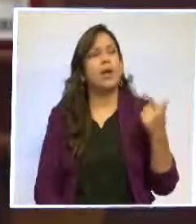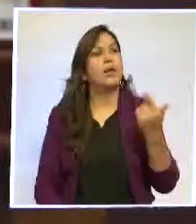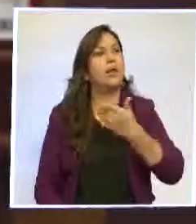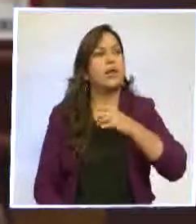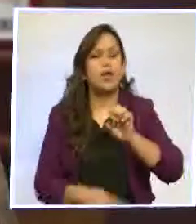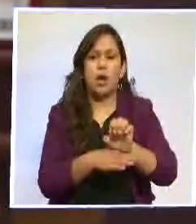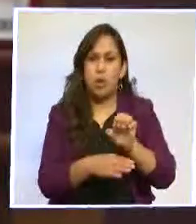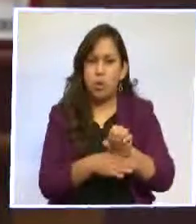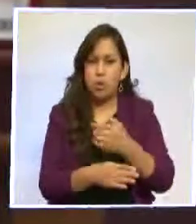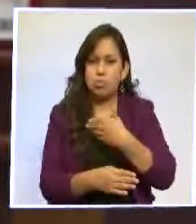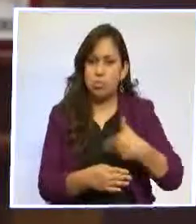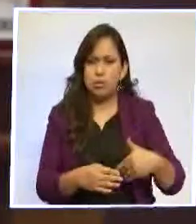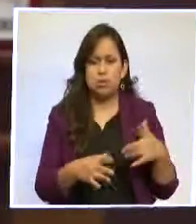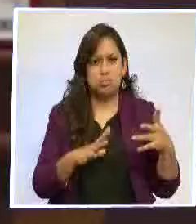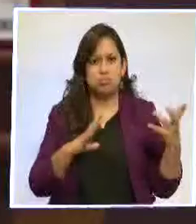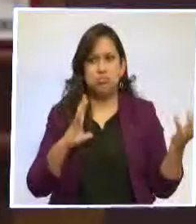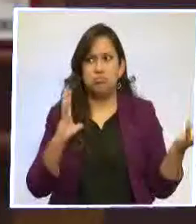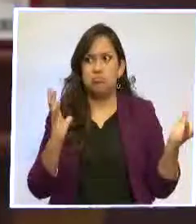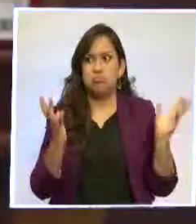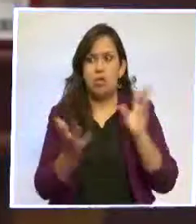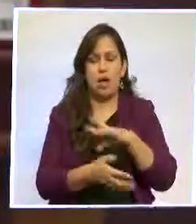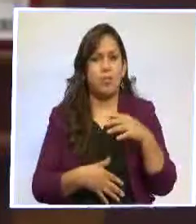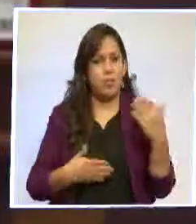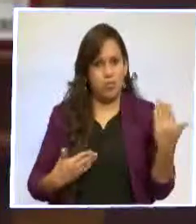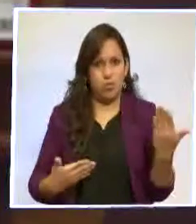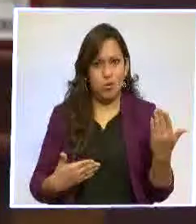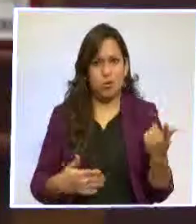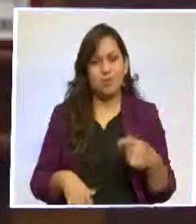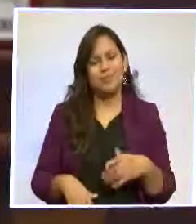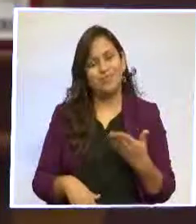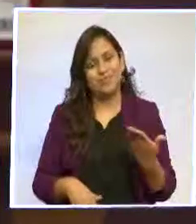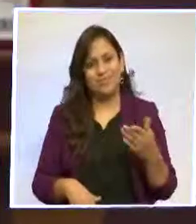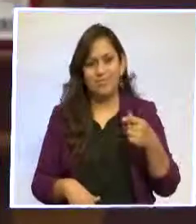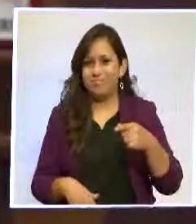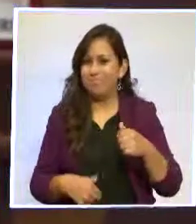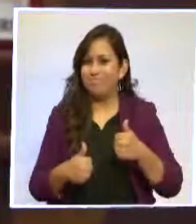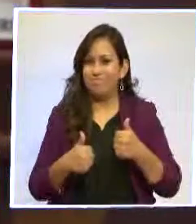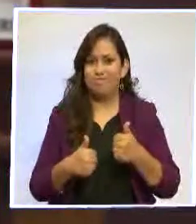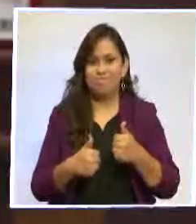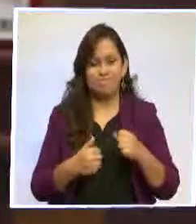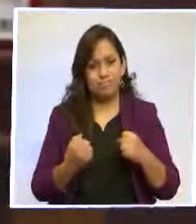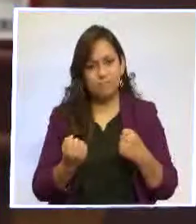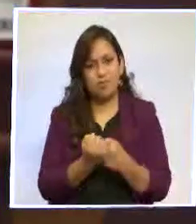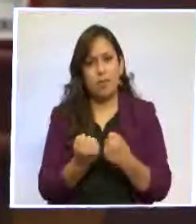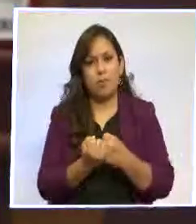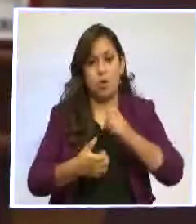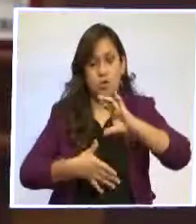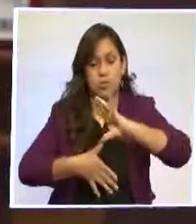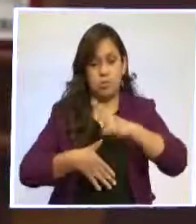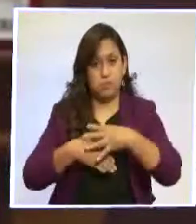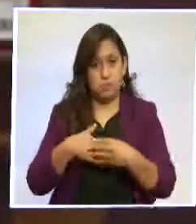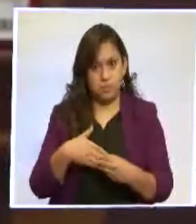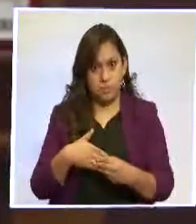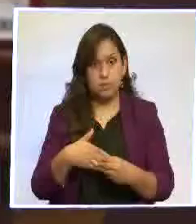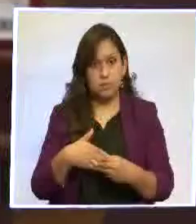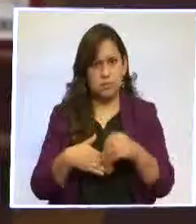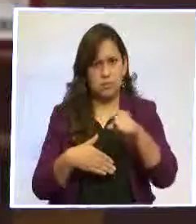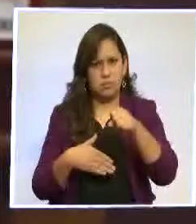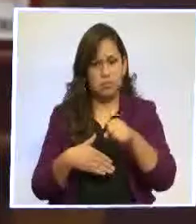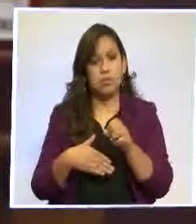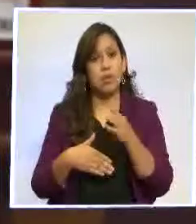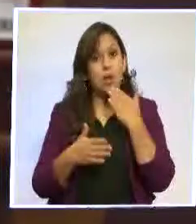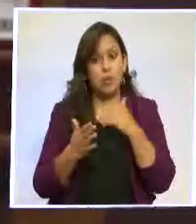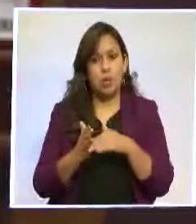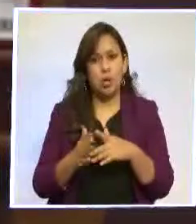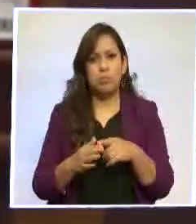Correa. Es decir, hubo un cambio en el ciclo político. Eso ha traído muchos beneficios para América Latina. Y le menciono, por ejemplo, el énfasis en la